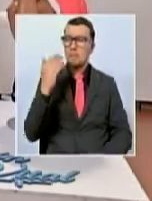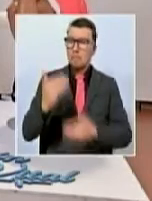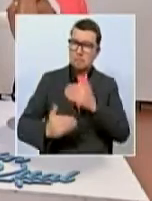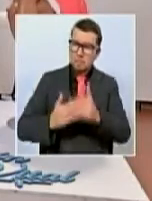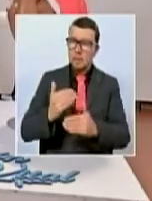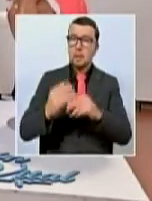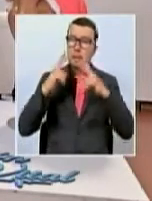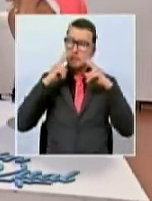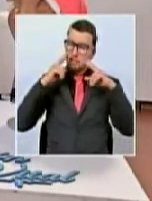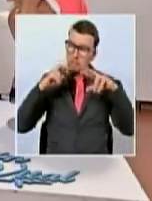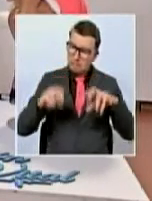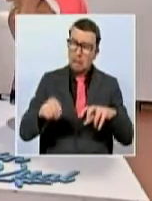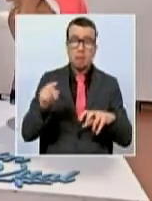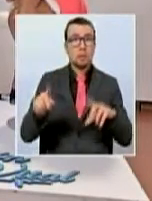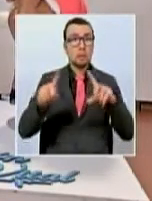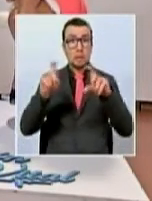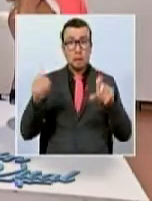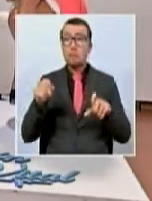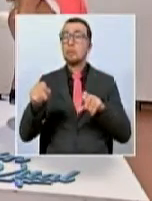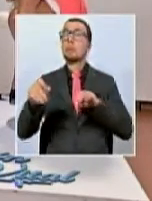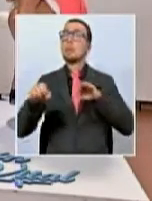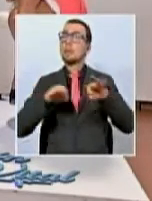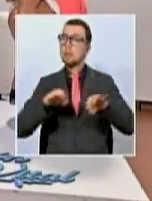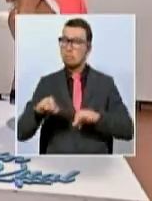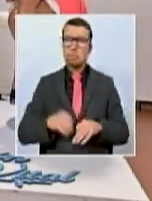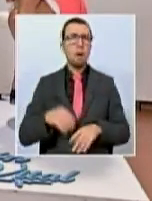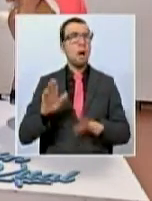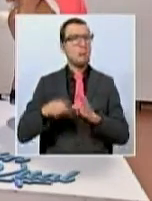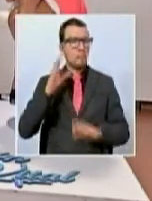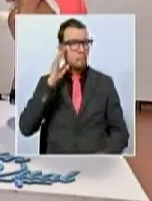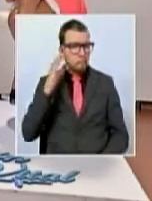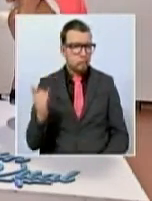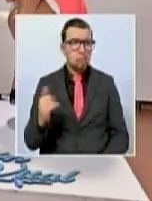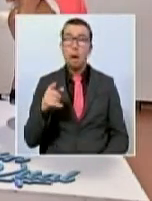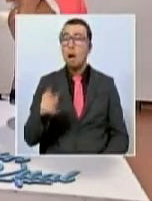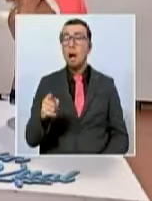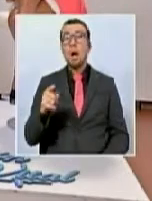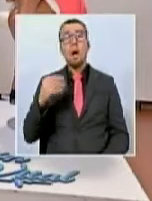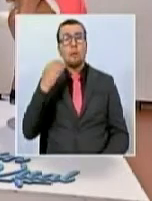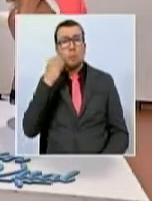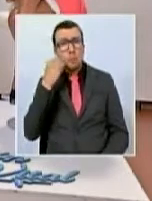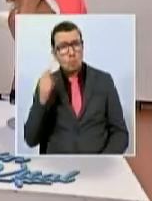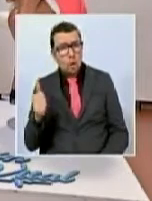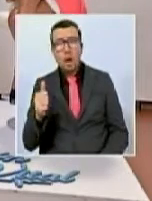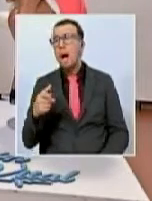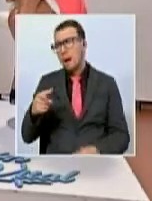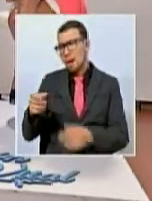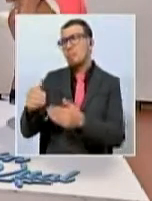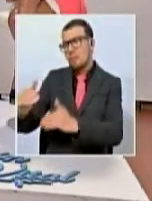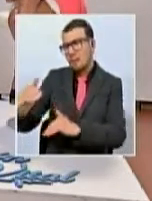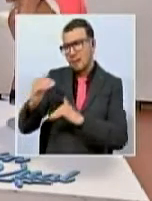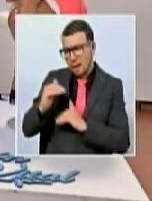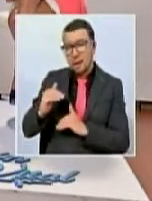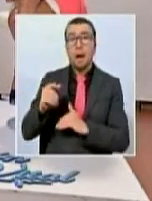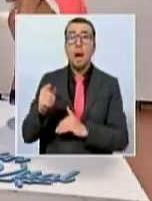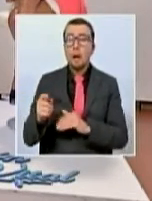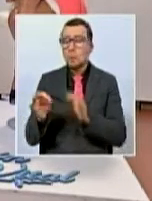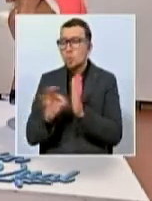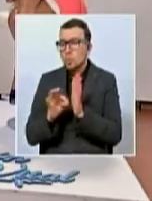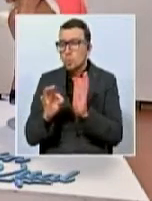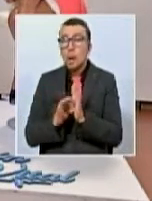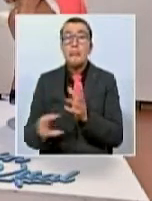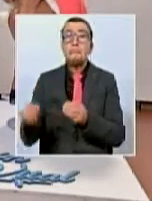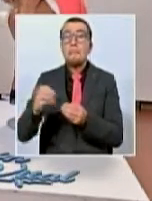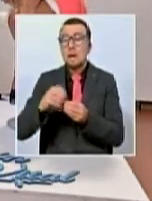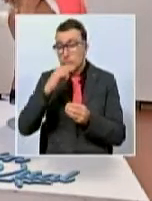hable de este tema, porque cada vez, pues hemos oído hablar mucho a las abuelitas que entonces van, que les regalen marihuana con alcohol, que para el dolor y tal,